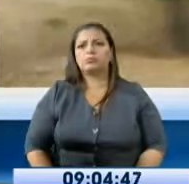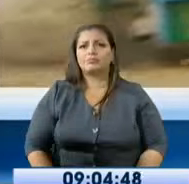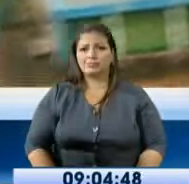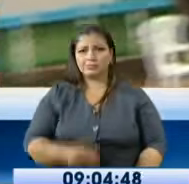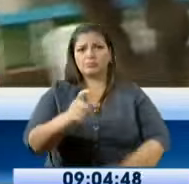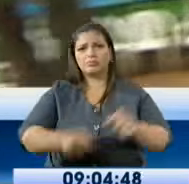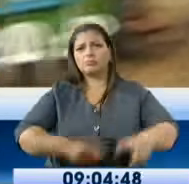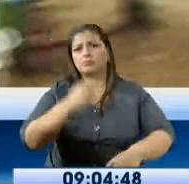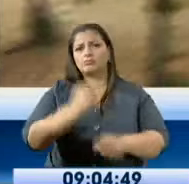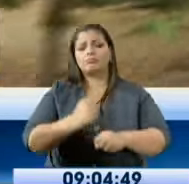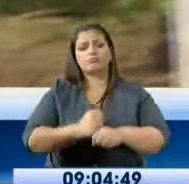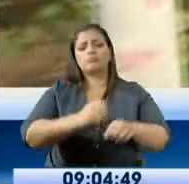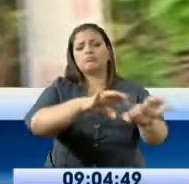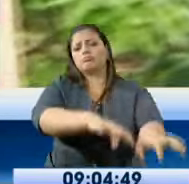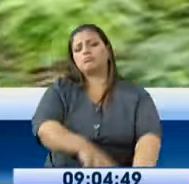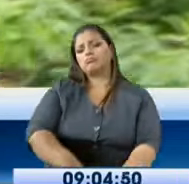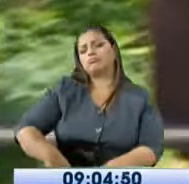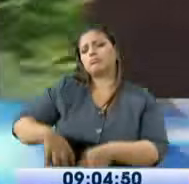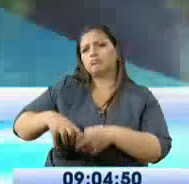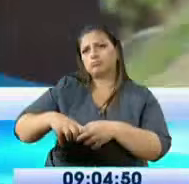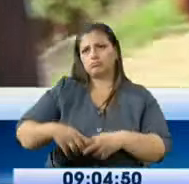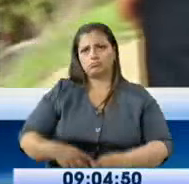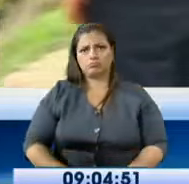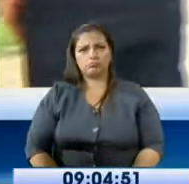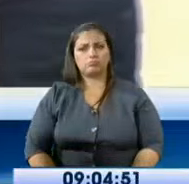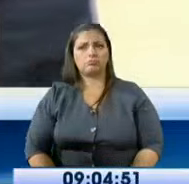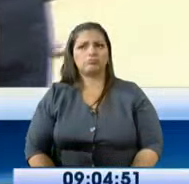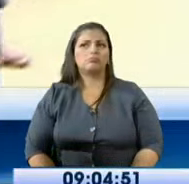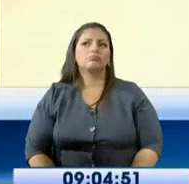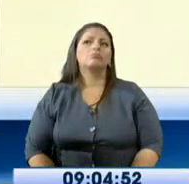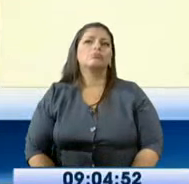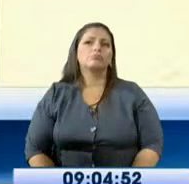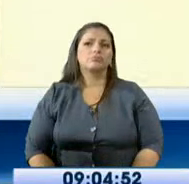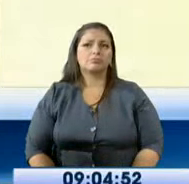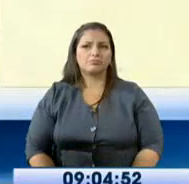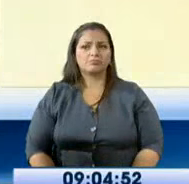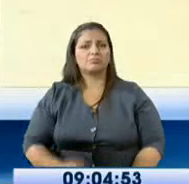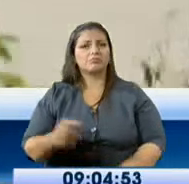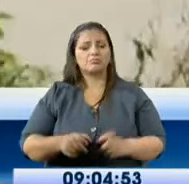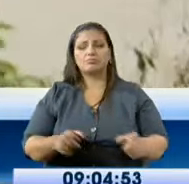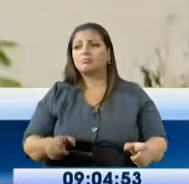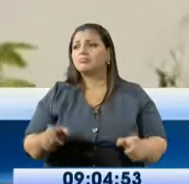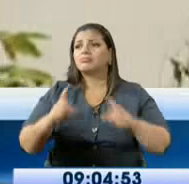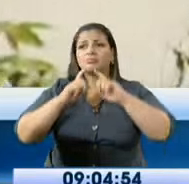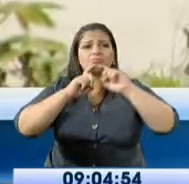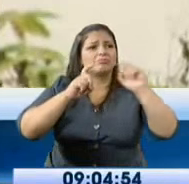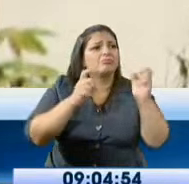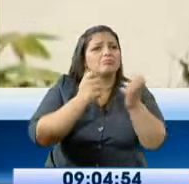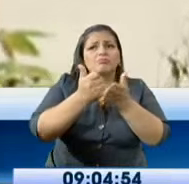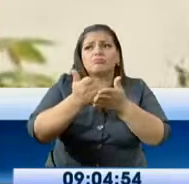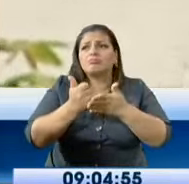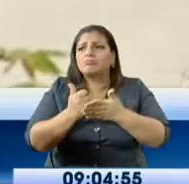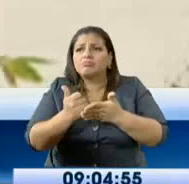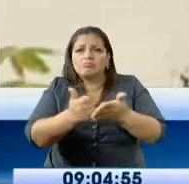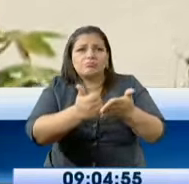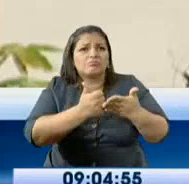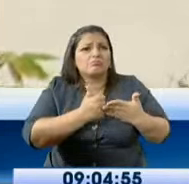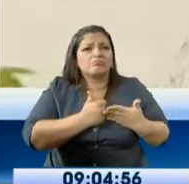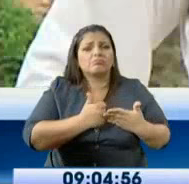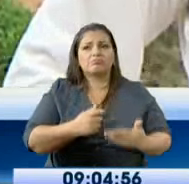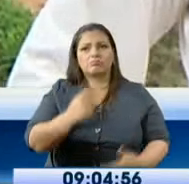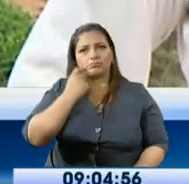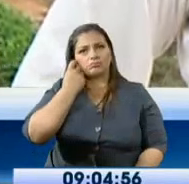que su siembra quede sin cosecha, dejándoles el grito de ayuda en el aire, mejor dicho, bajo el agua. Va a